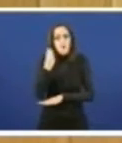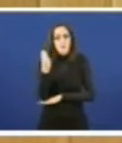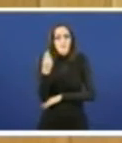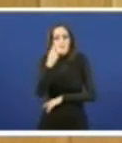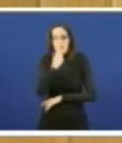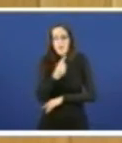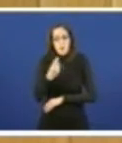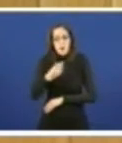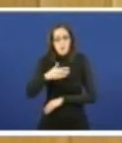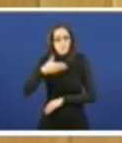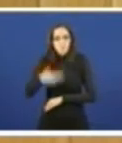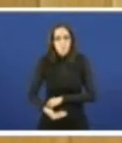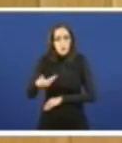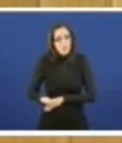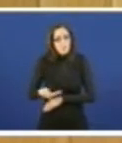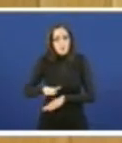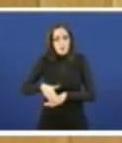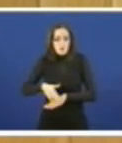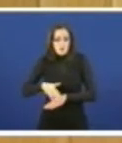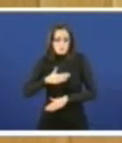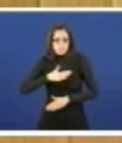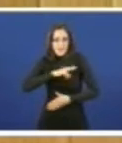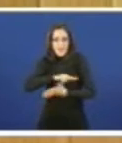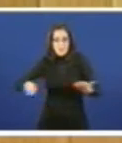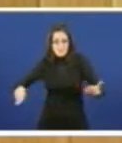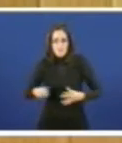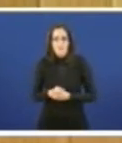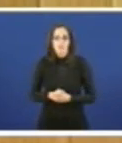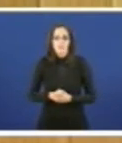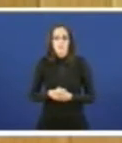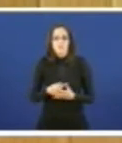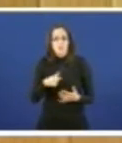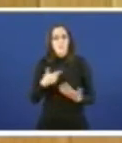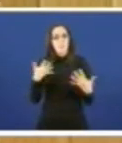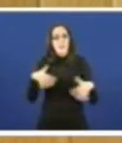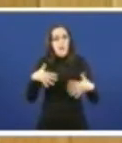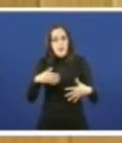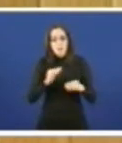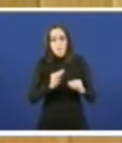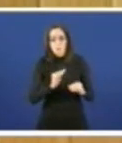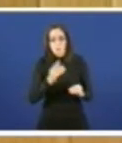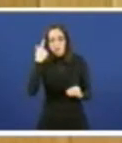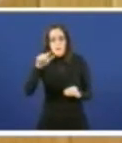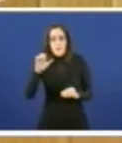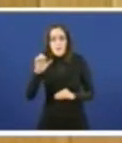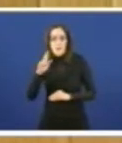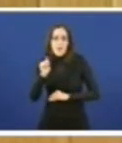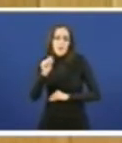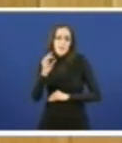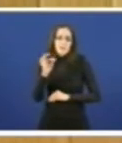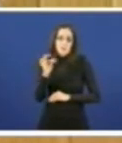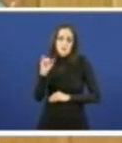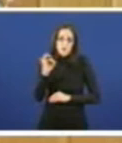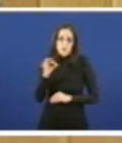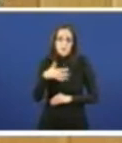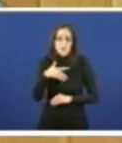central na historia de Galiza. Celebro que vostede recoñeza a Heráclito e, polo tanto, que a realidade dialéctica non